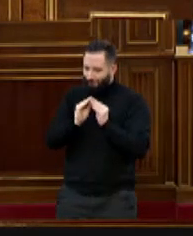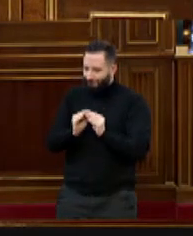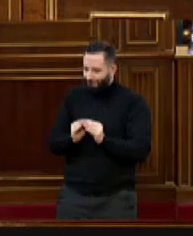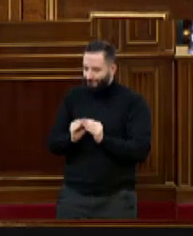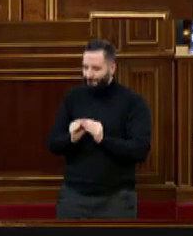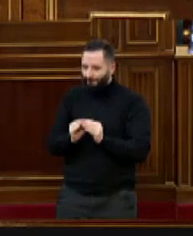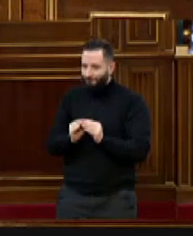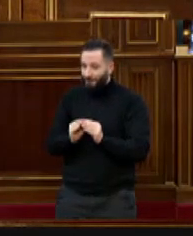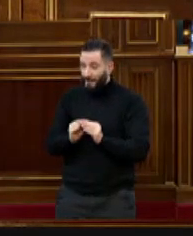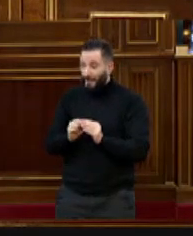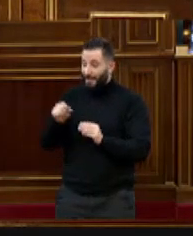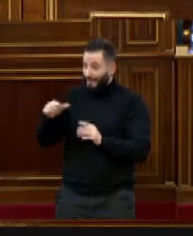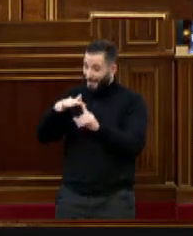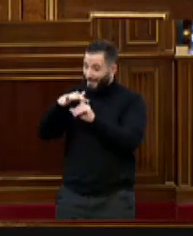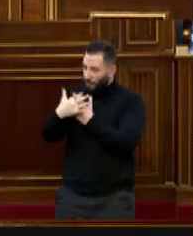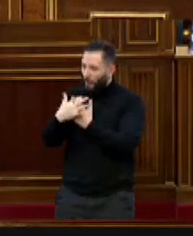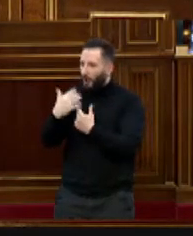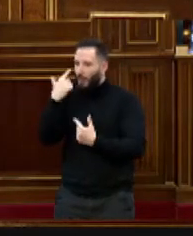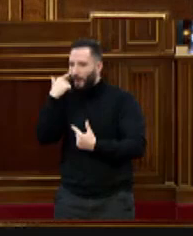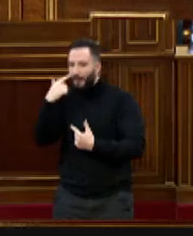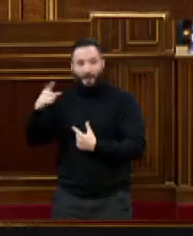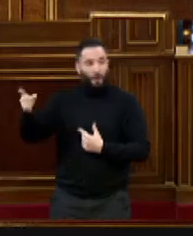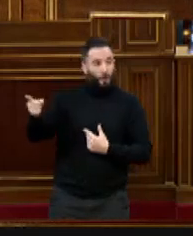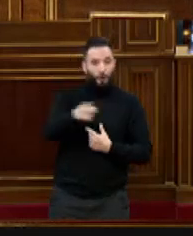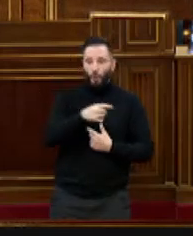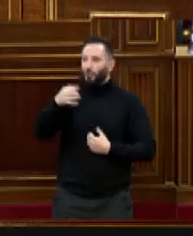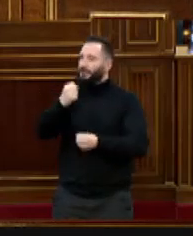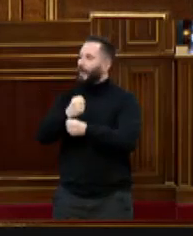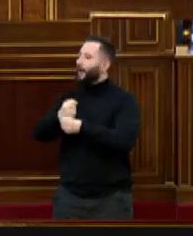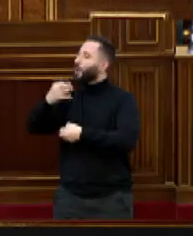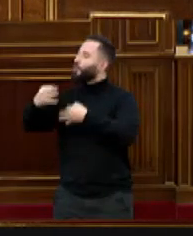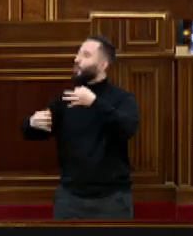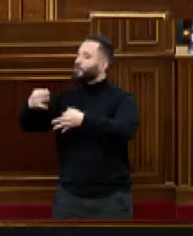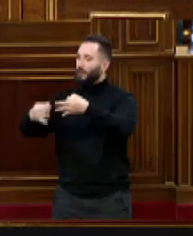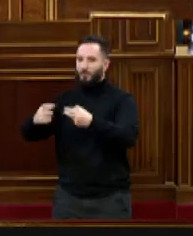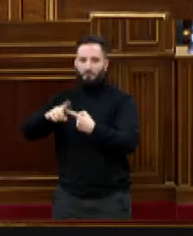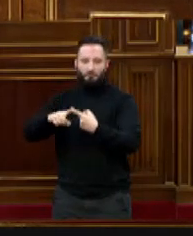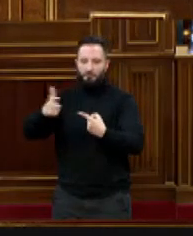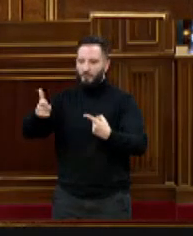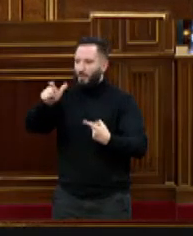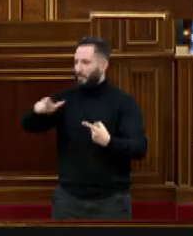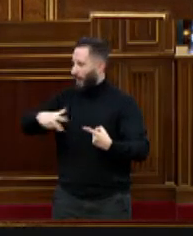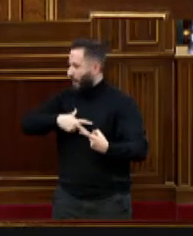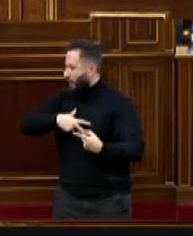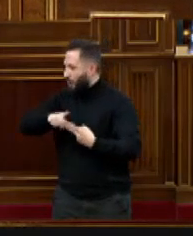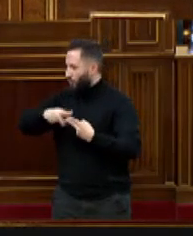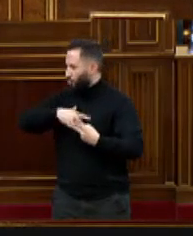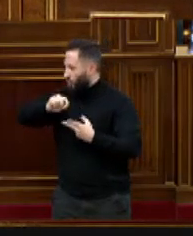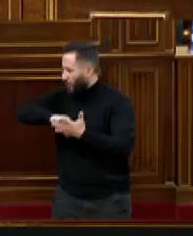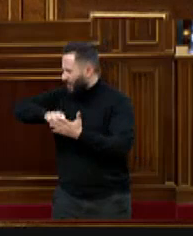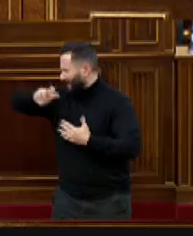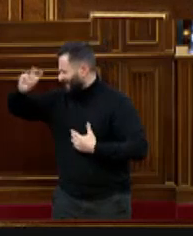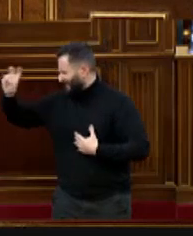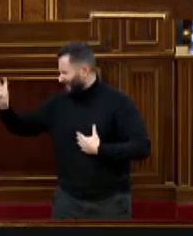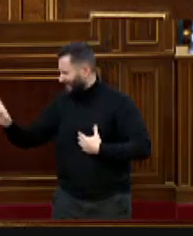como esto obliga a un entendimiento entre los operadores jurídicos o están aquí promoviendo estas jornadas el mundo del notariado